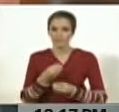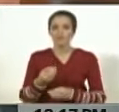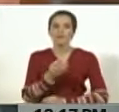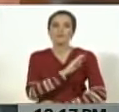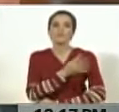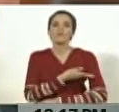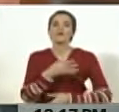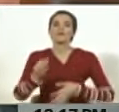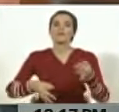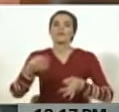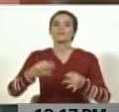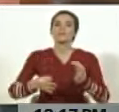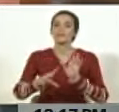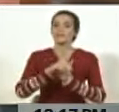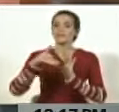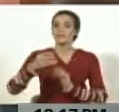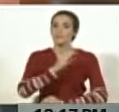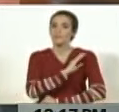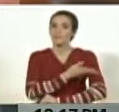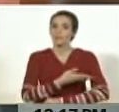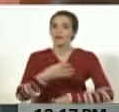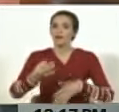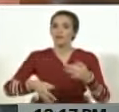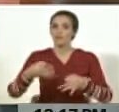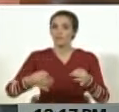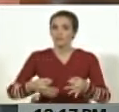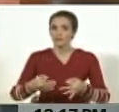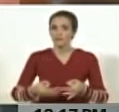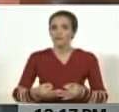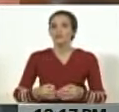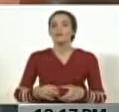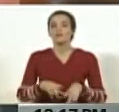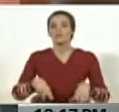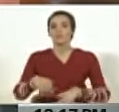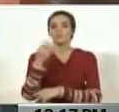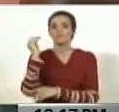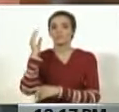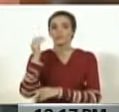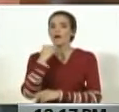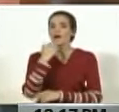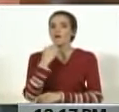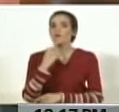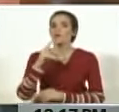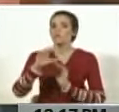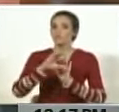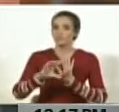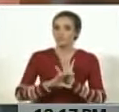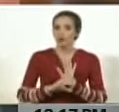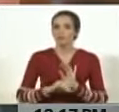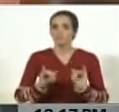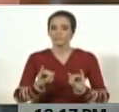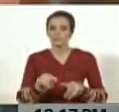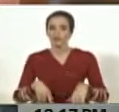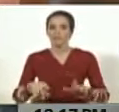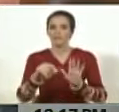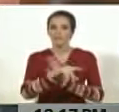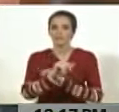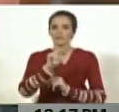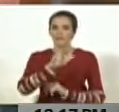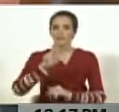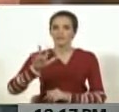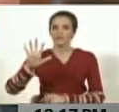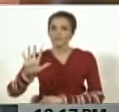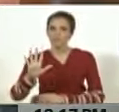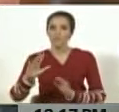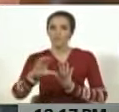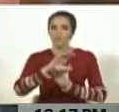Judicial. Y dentro del Poder Judicial, la Sala Constitucional, que además es la sala que el artículo 335